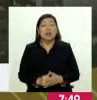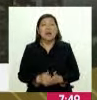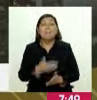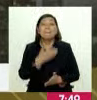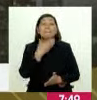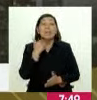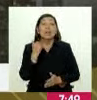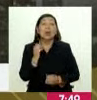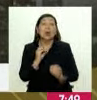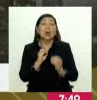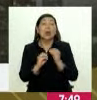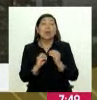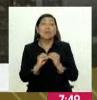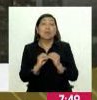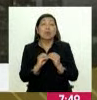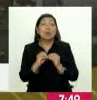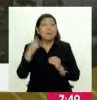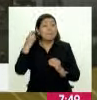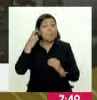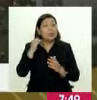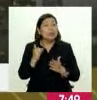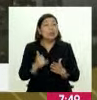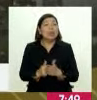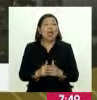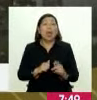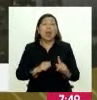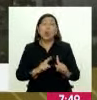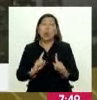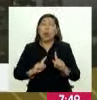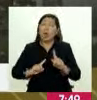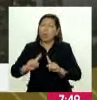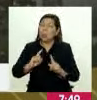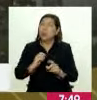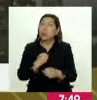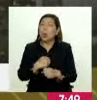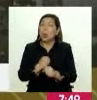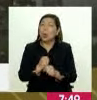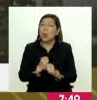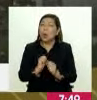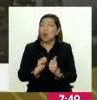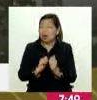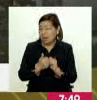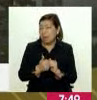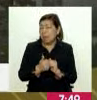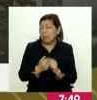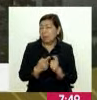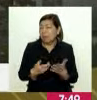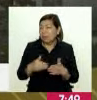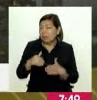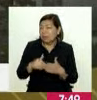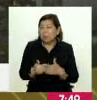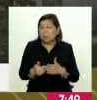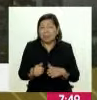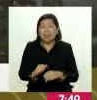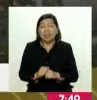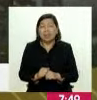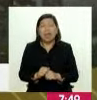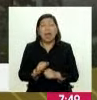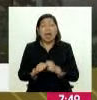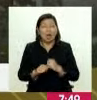mejor reforma política de haber pensado en algunos cambios quizás muy apresurados con una elección hacia el año